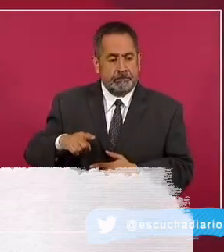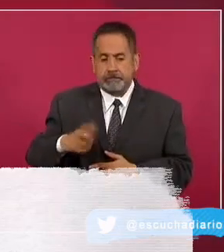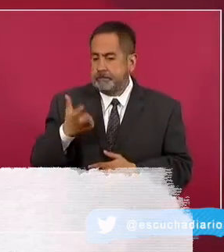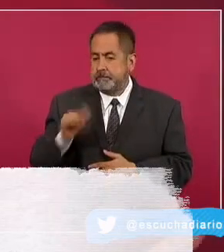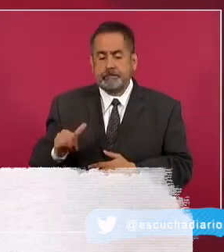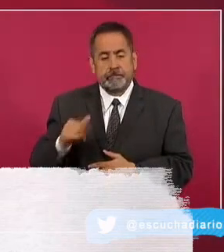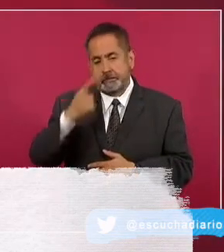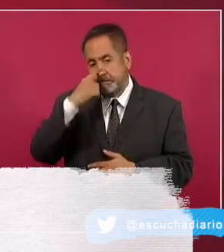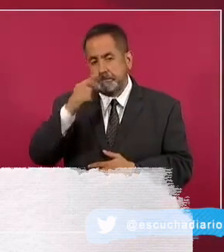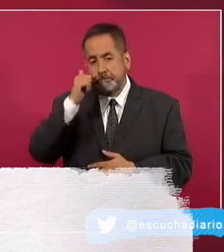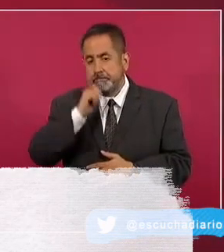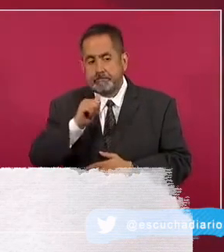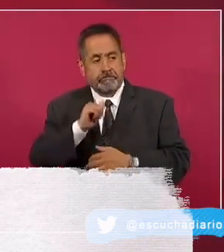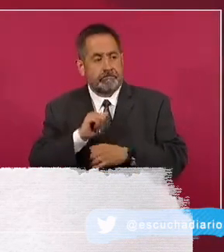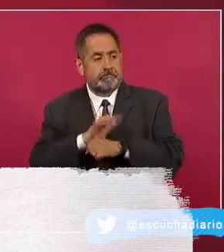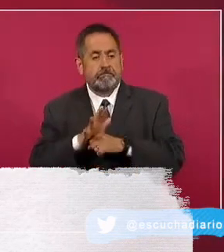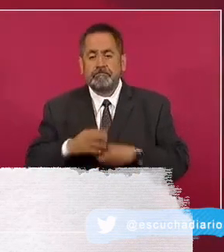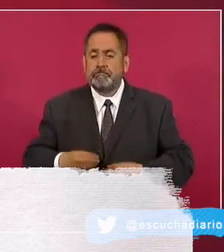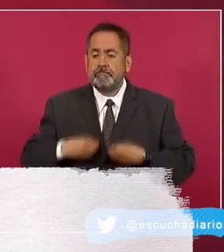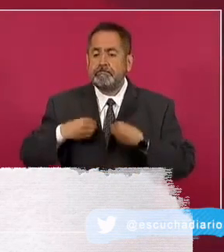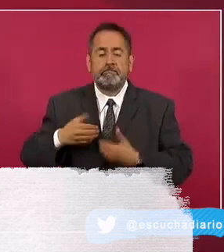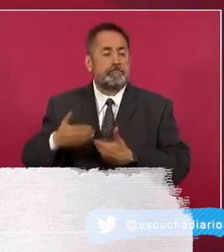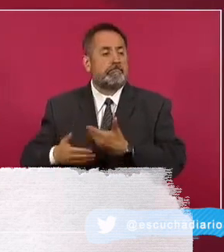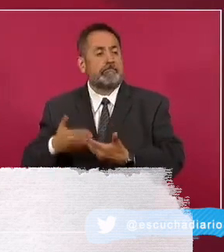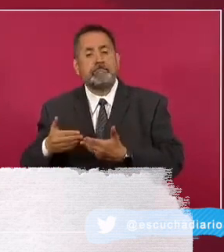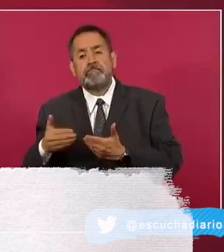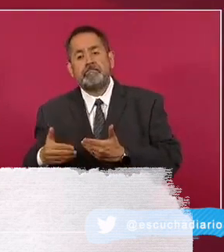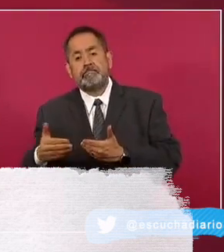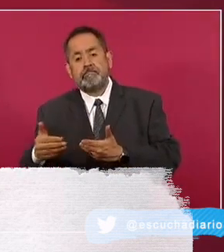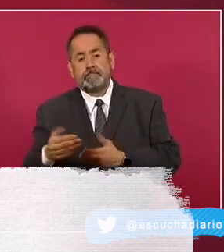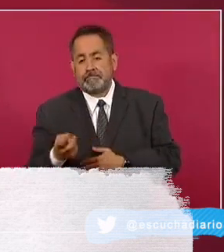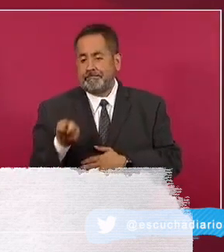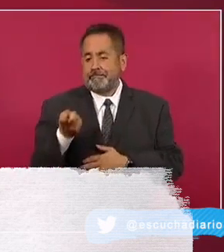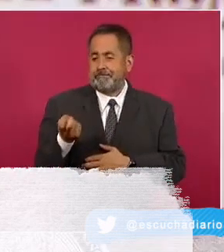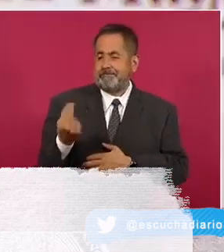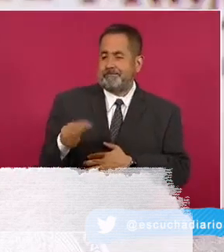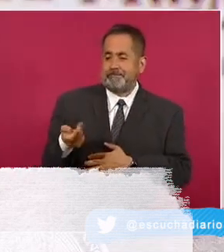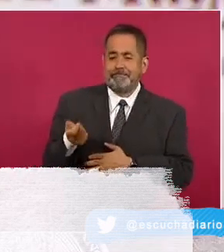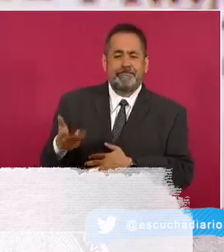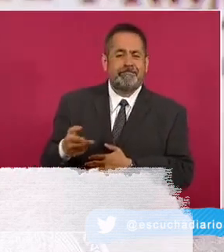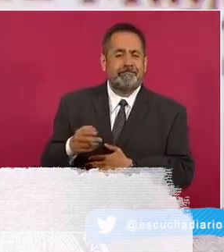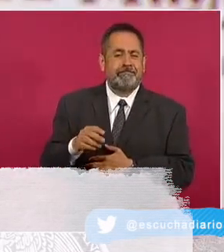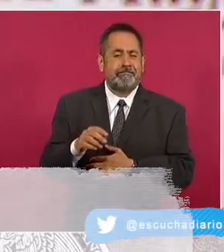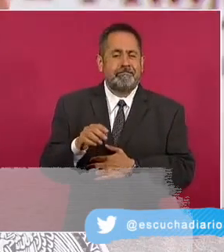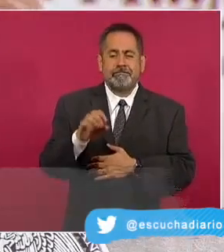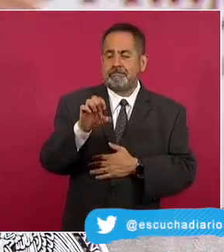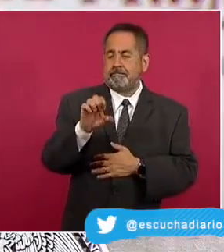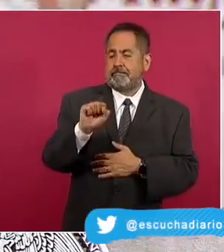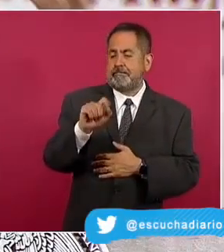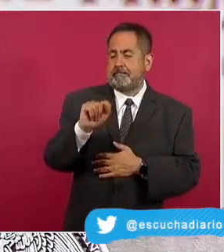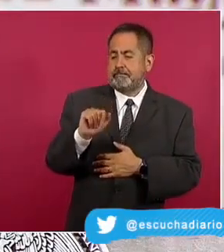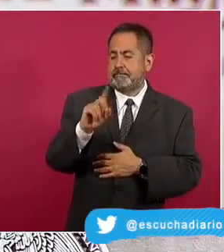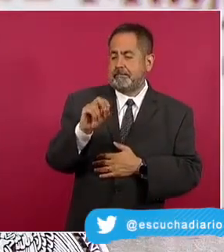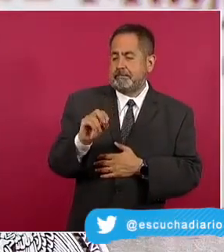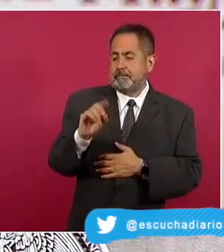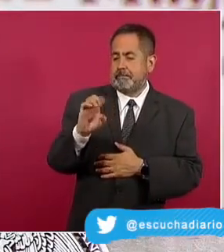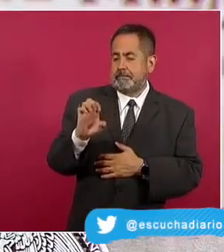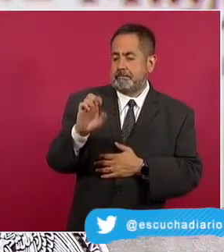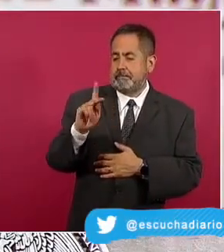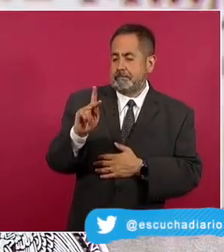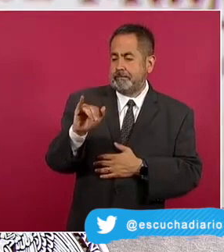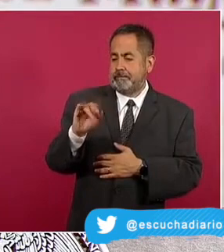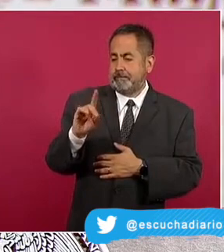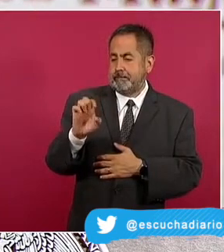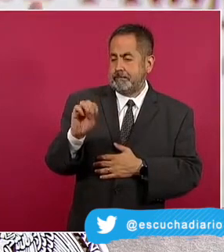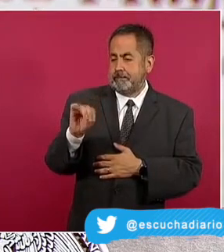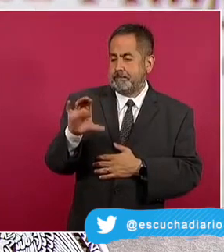En México se observa una tendencia creciente en el número de casos estimados en las últimas semanas, lo que podría indicar el inicio de